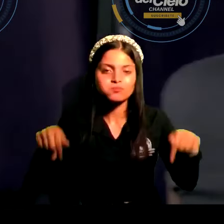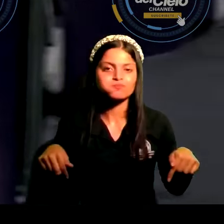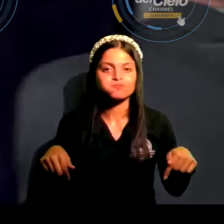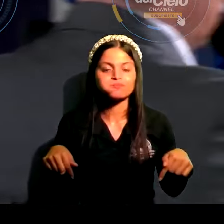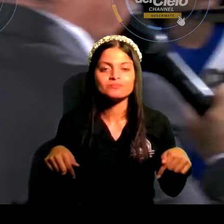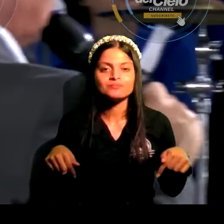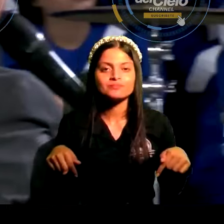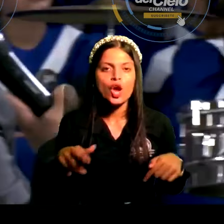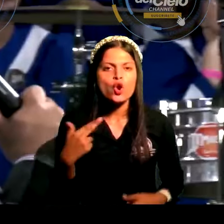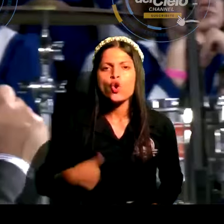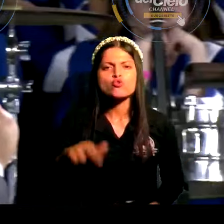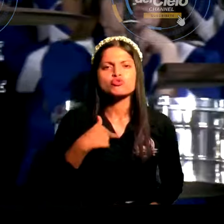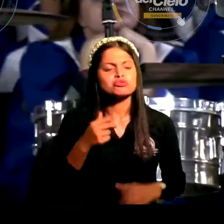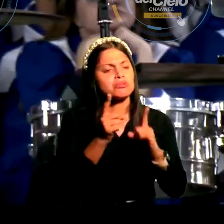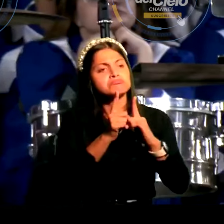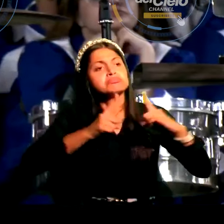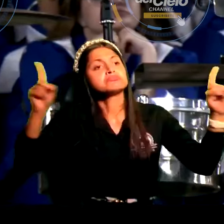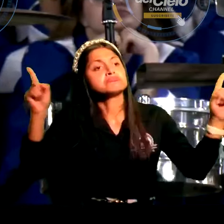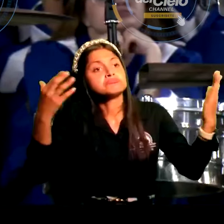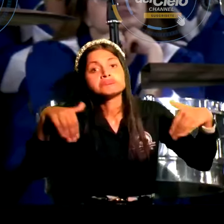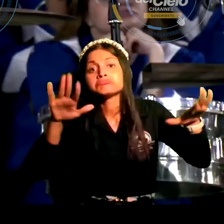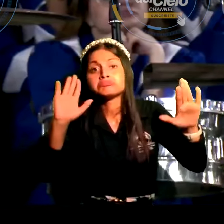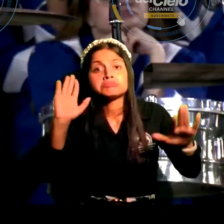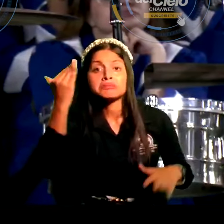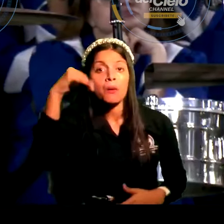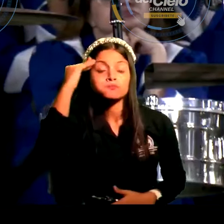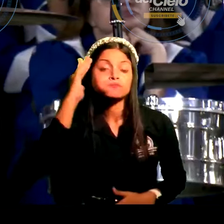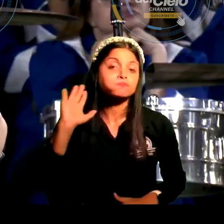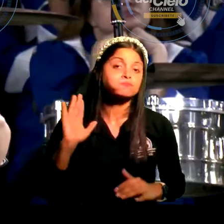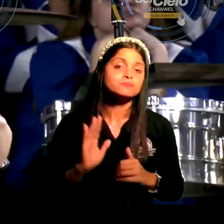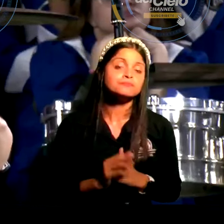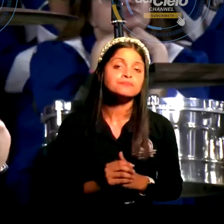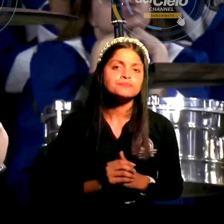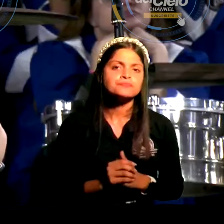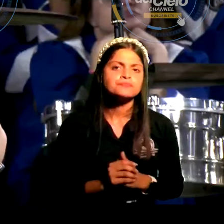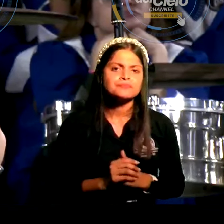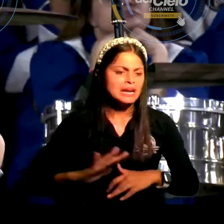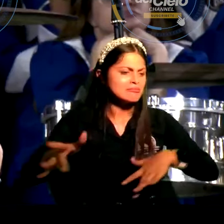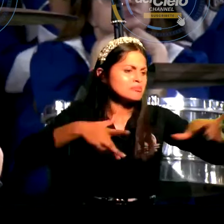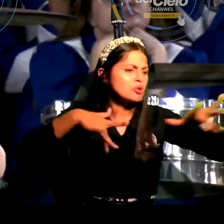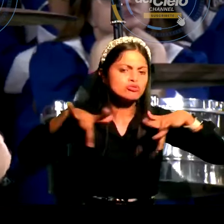yo no estaríamos aquí. Esto sería un... Es que